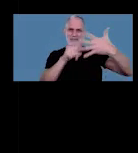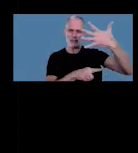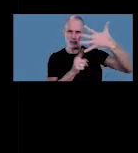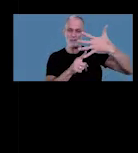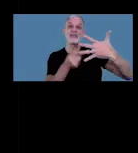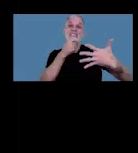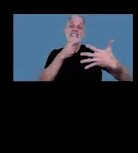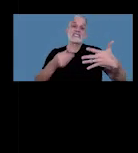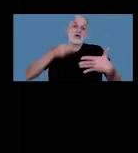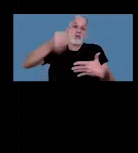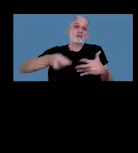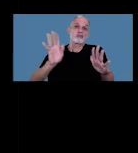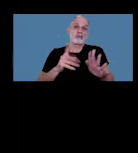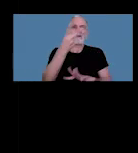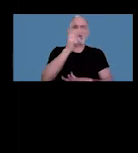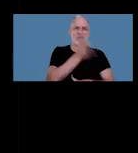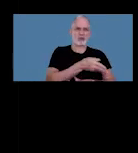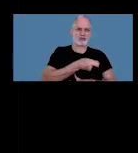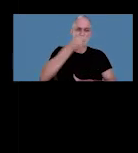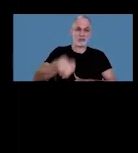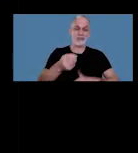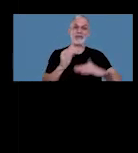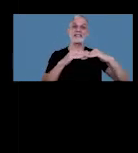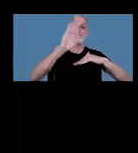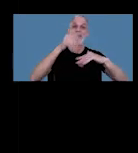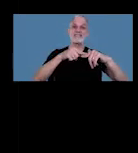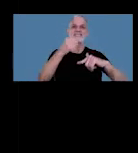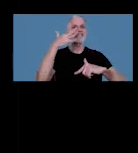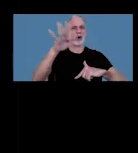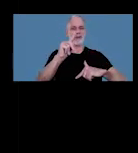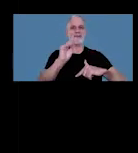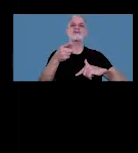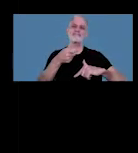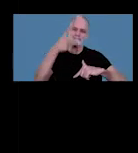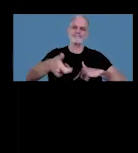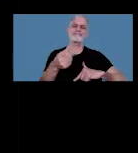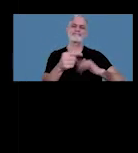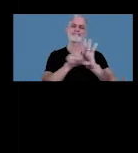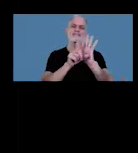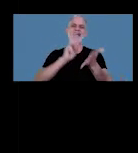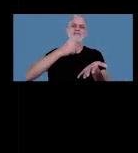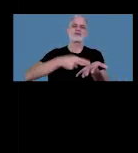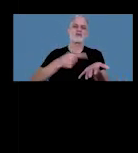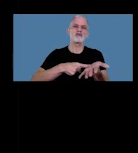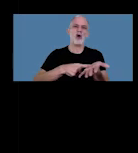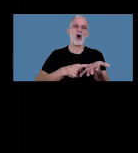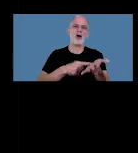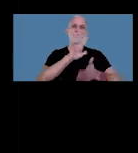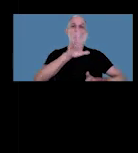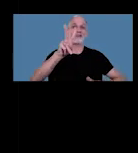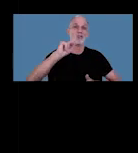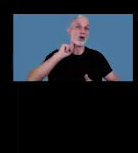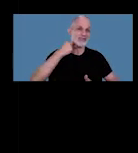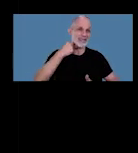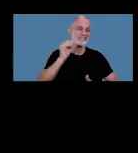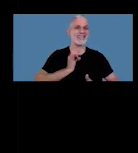esa cuenta, si el 20%, supera los 5.000 pesos, de acuerdo a la resolución 5213 del 22, se acuerdan que